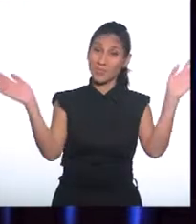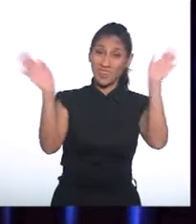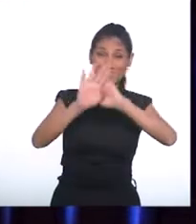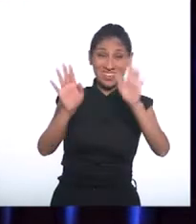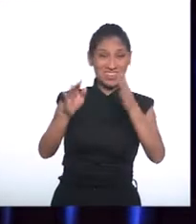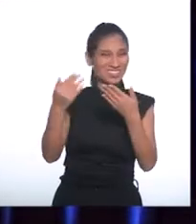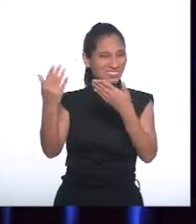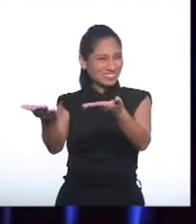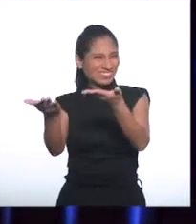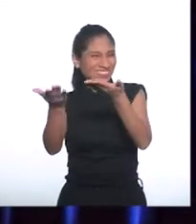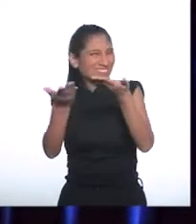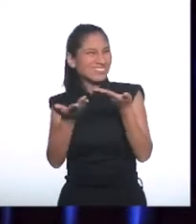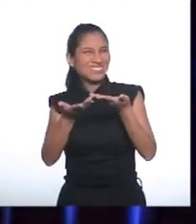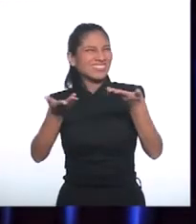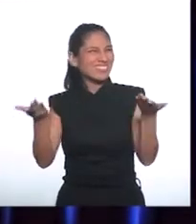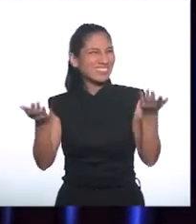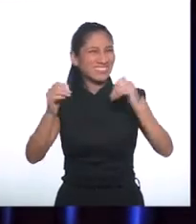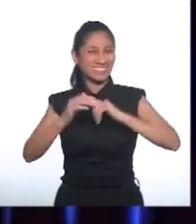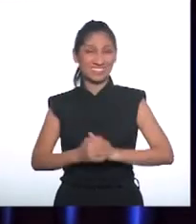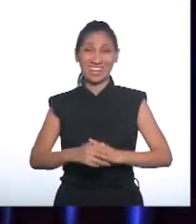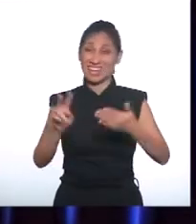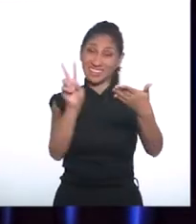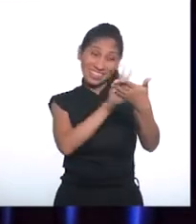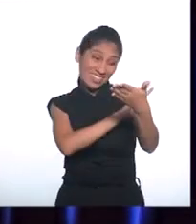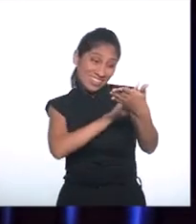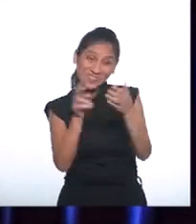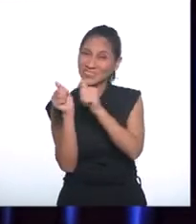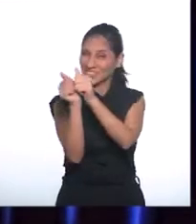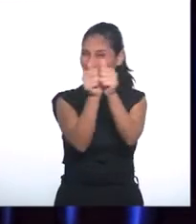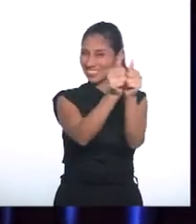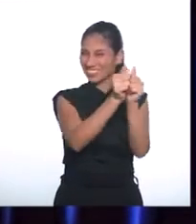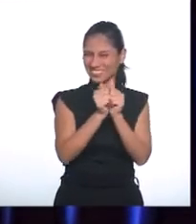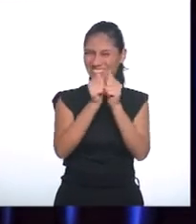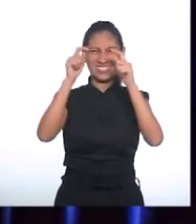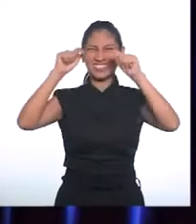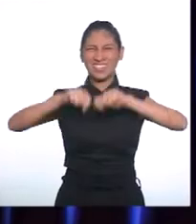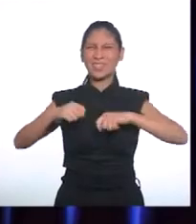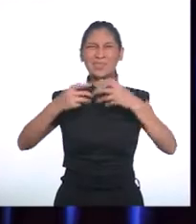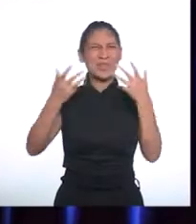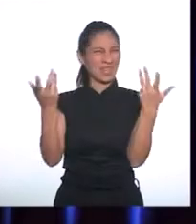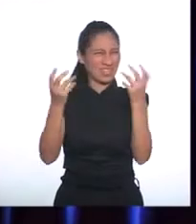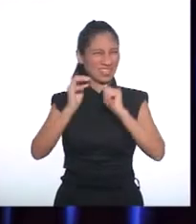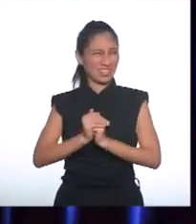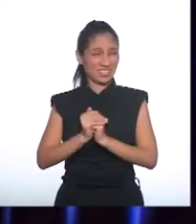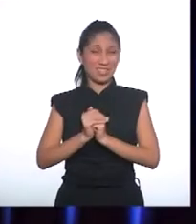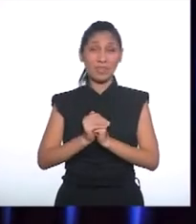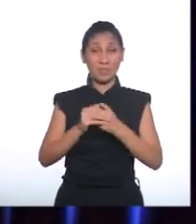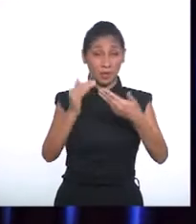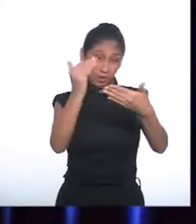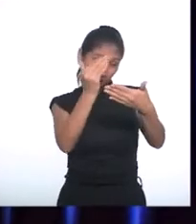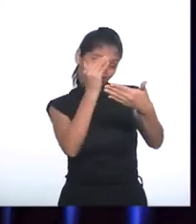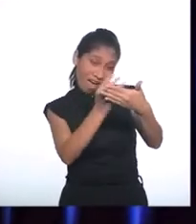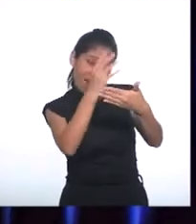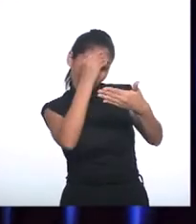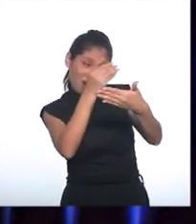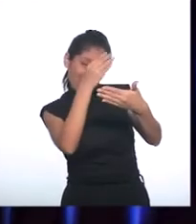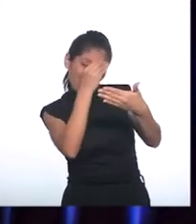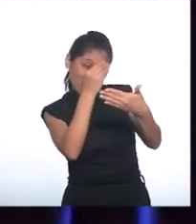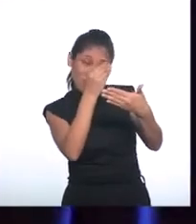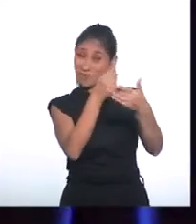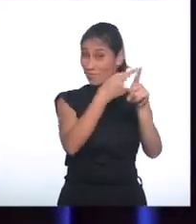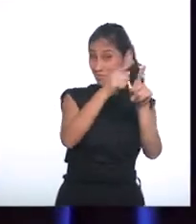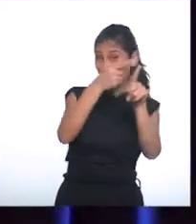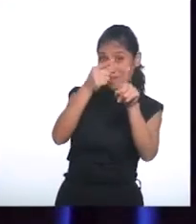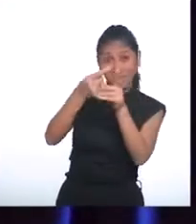Hola, bienvenidas y bienvenidos a Leemos Juntos, nuestro espacio para conocer otros mundos a través de los